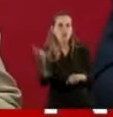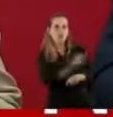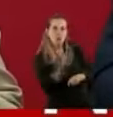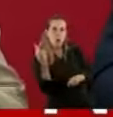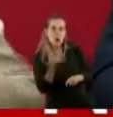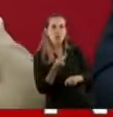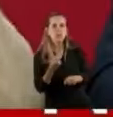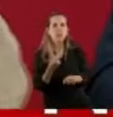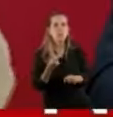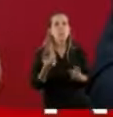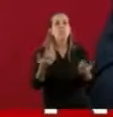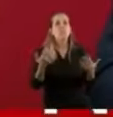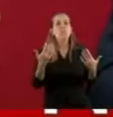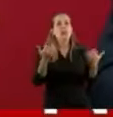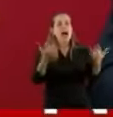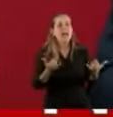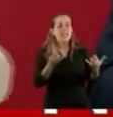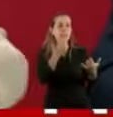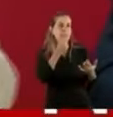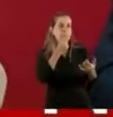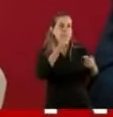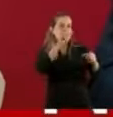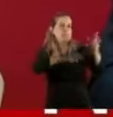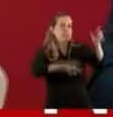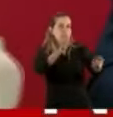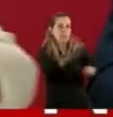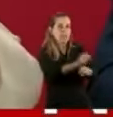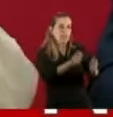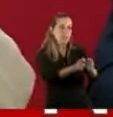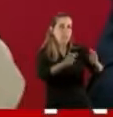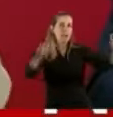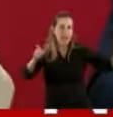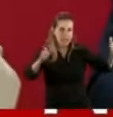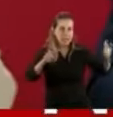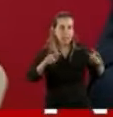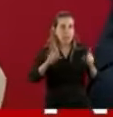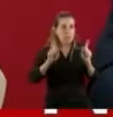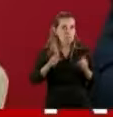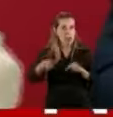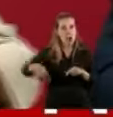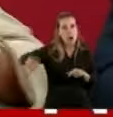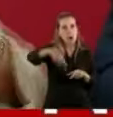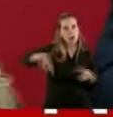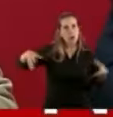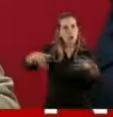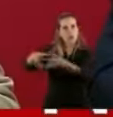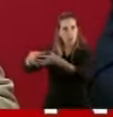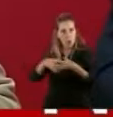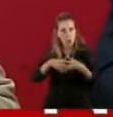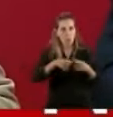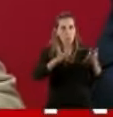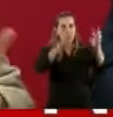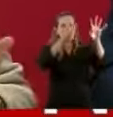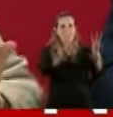no solamente tengamos más presos, como va a haber con este tipo de tareas, sino que también haya